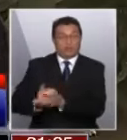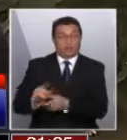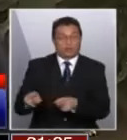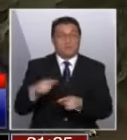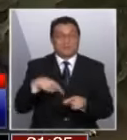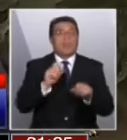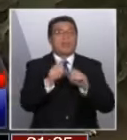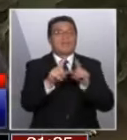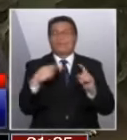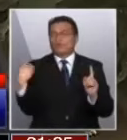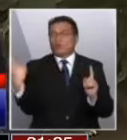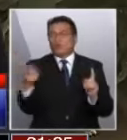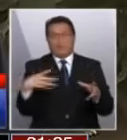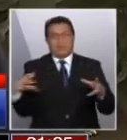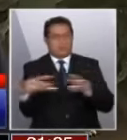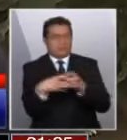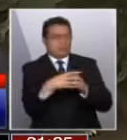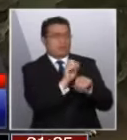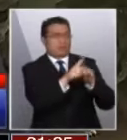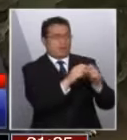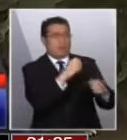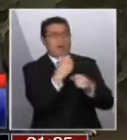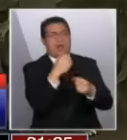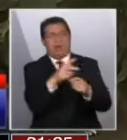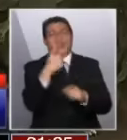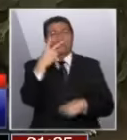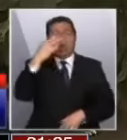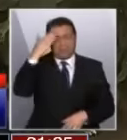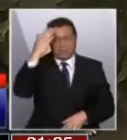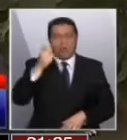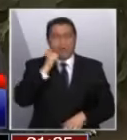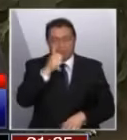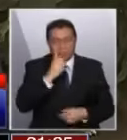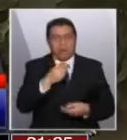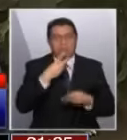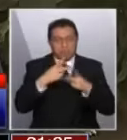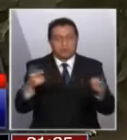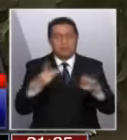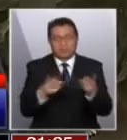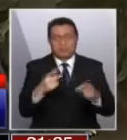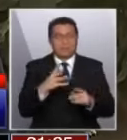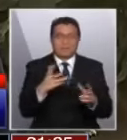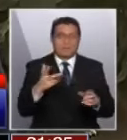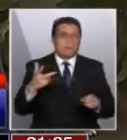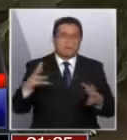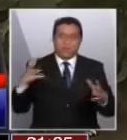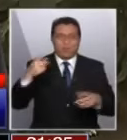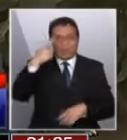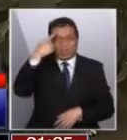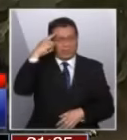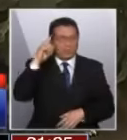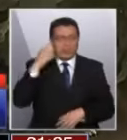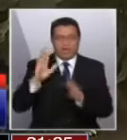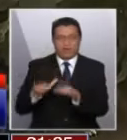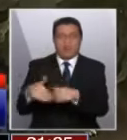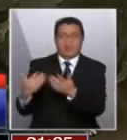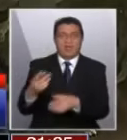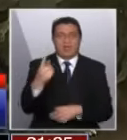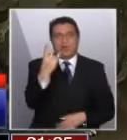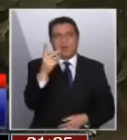defensas corporativas declaraciones públicas salen cada dos días defendiéndolo le hacen un tremendo daño a su